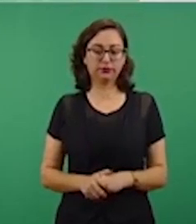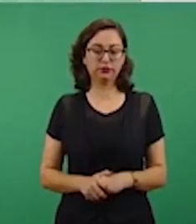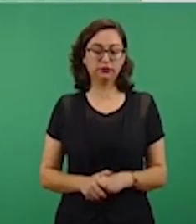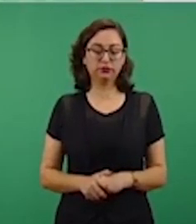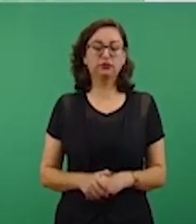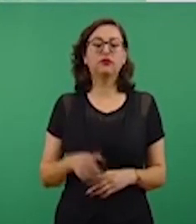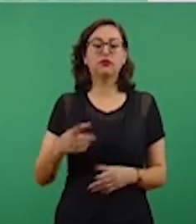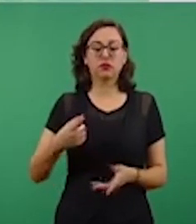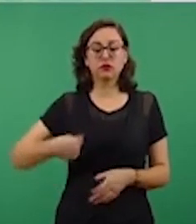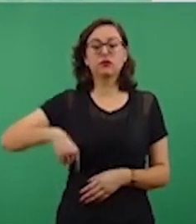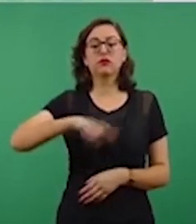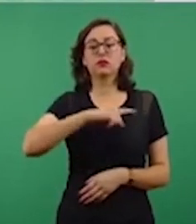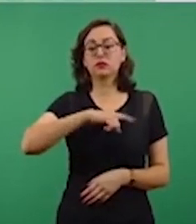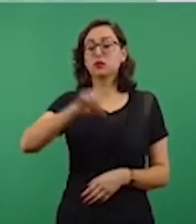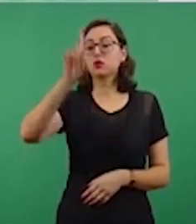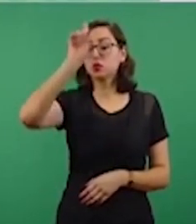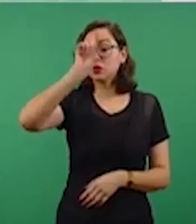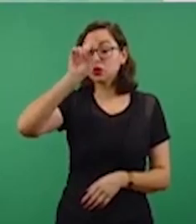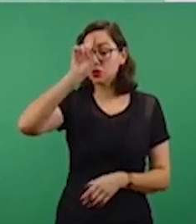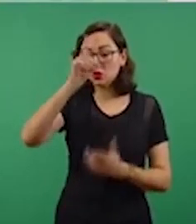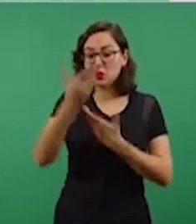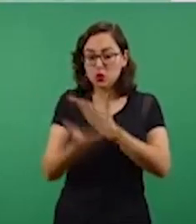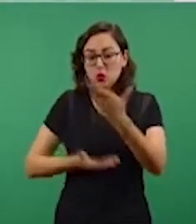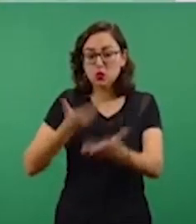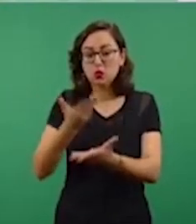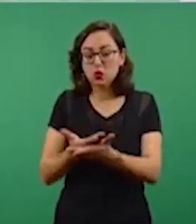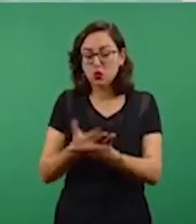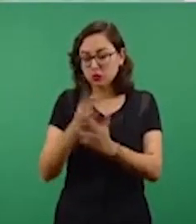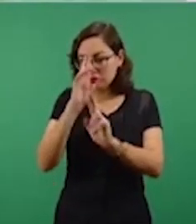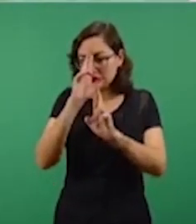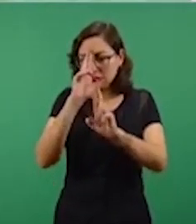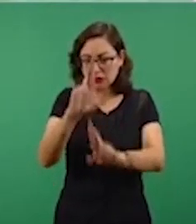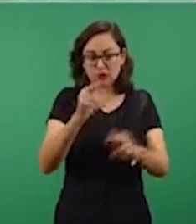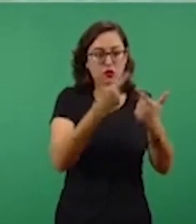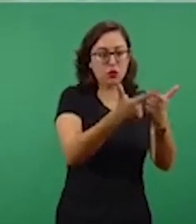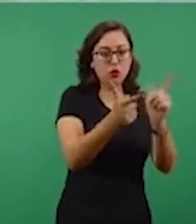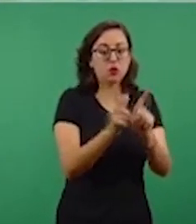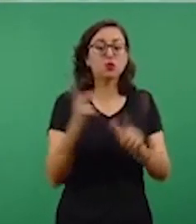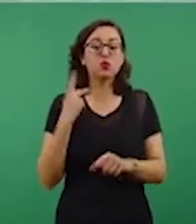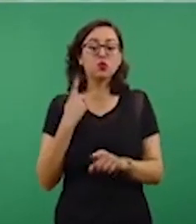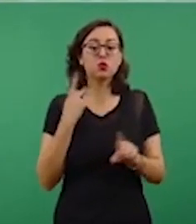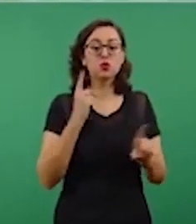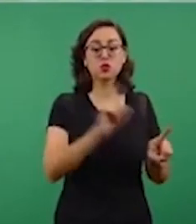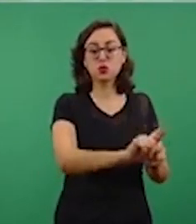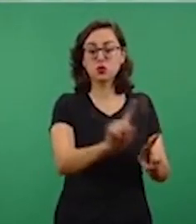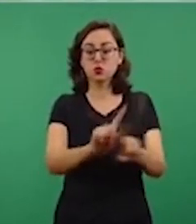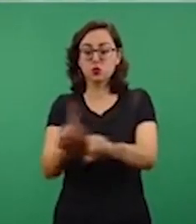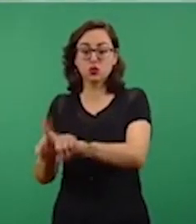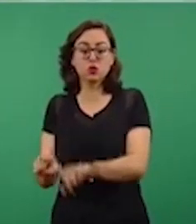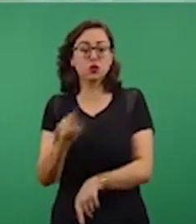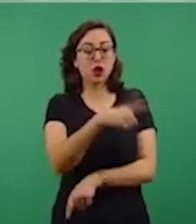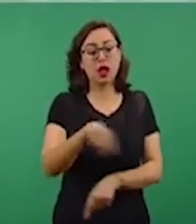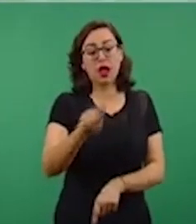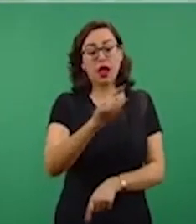Nosotros hicimos una recomendación respetuosa a los partidos de que antes de postular a los candidatos